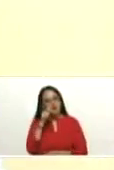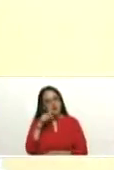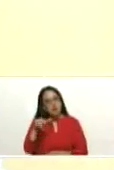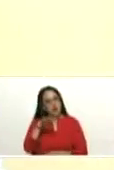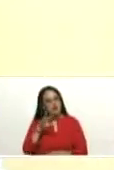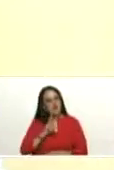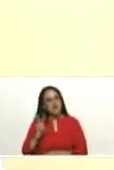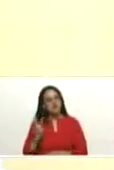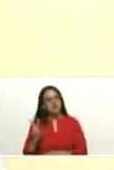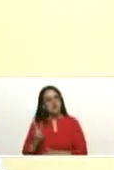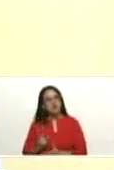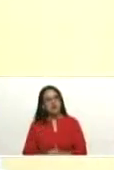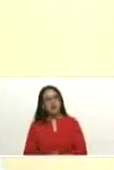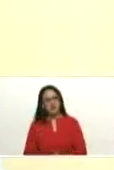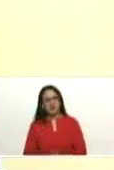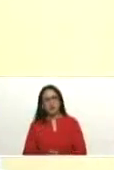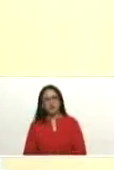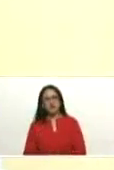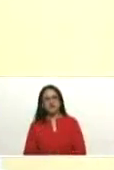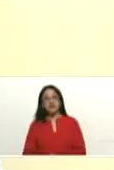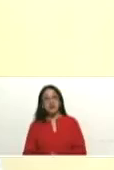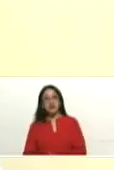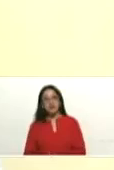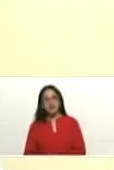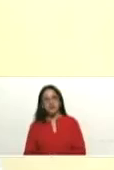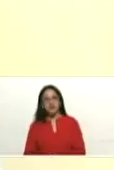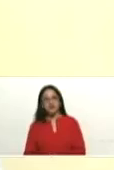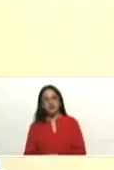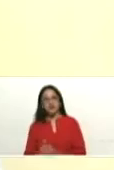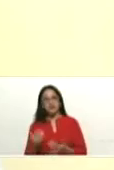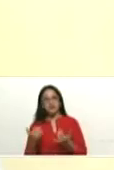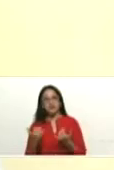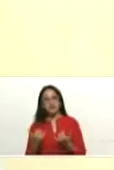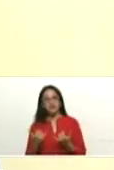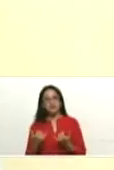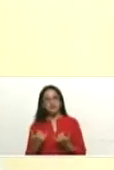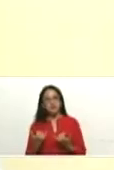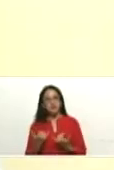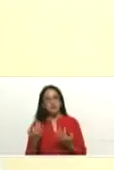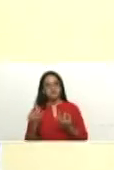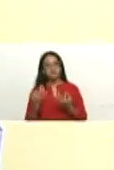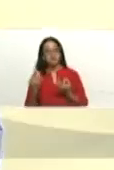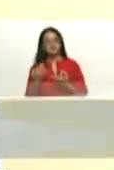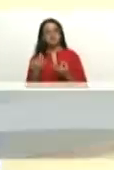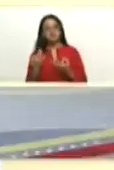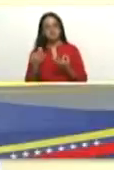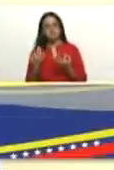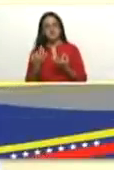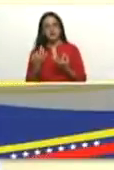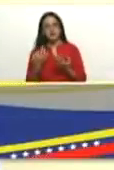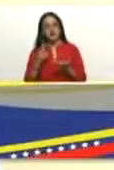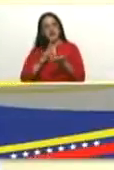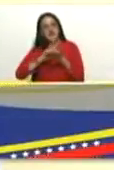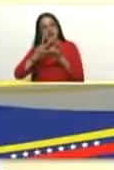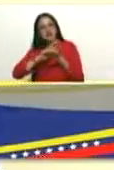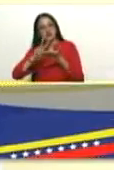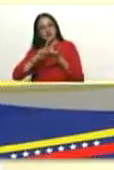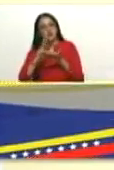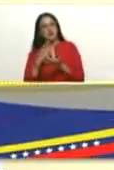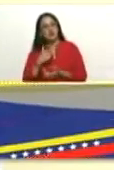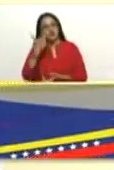venezolano. Y todo lo que converso me sale en verso, ¿no? Somos zamoristas,